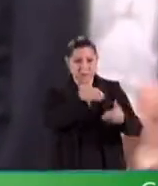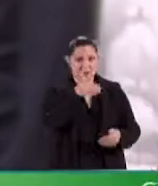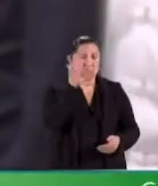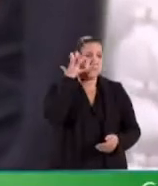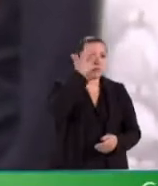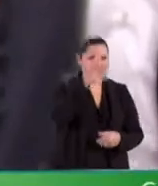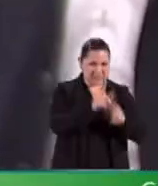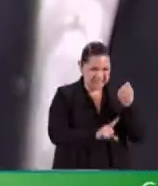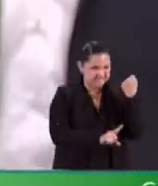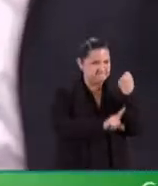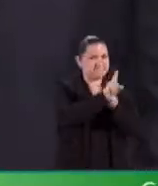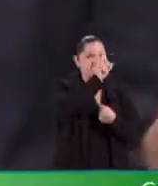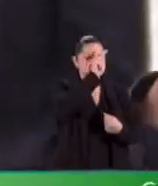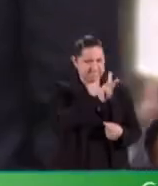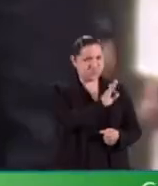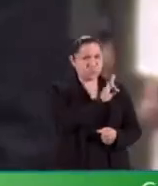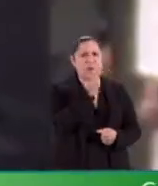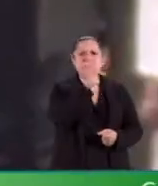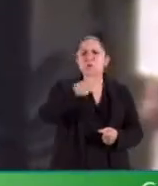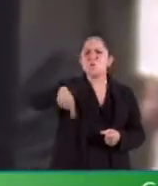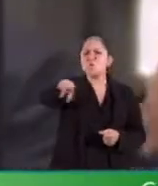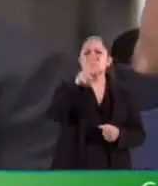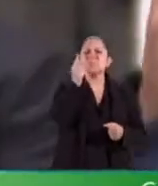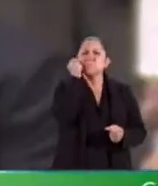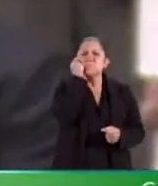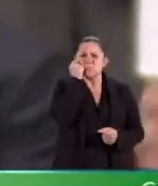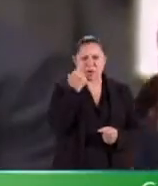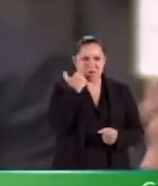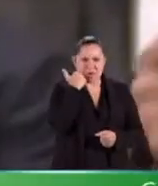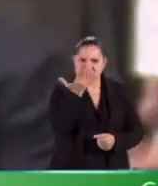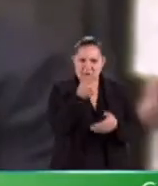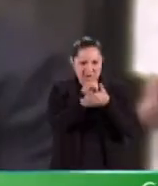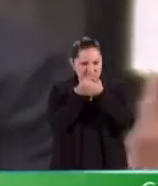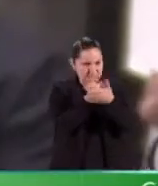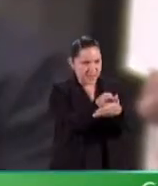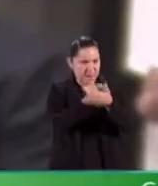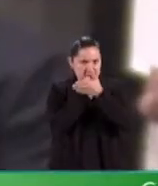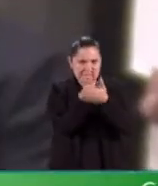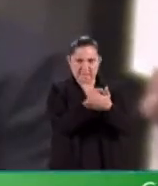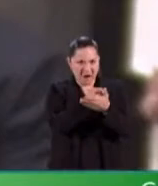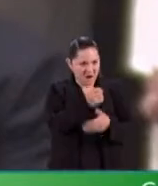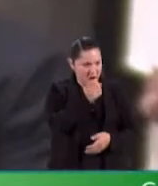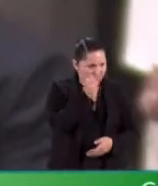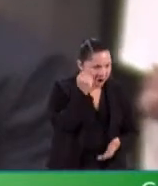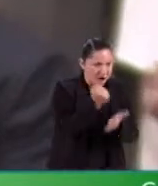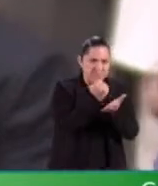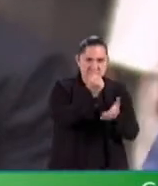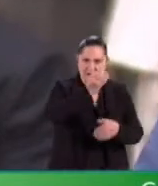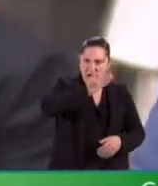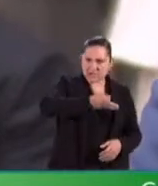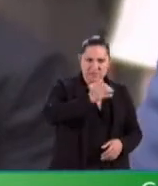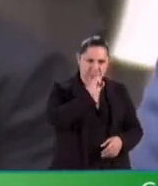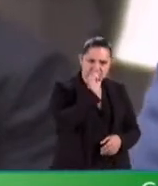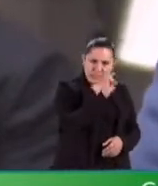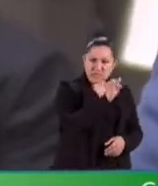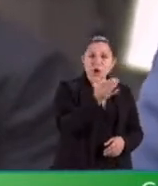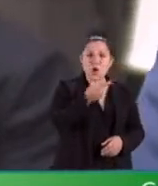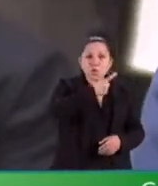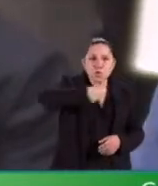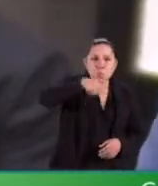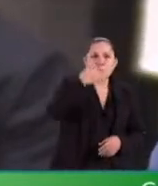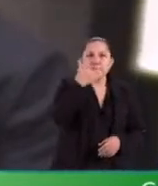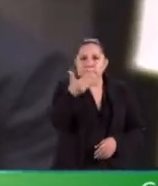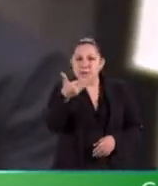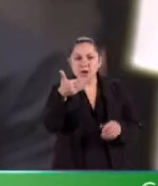en aprobarla de manera precipitada y fuera de toda lógica del proceso legislativo.